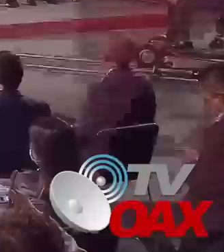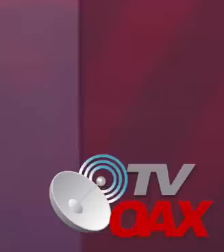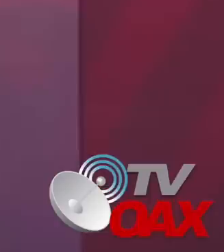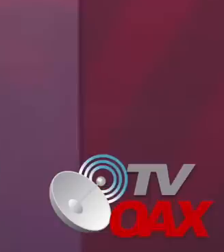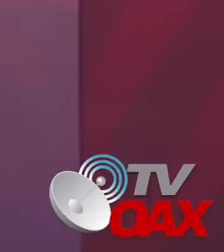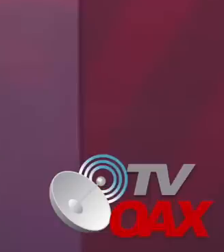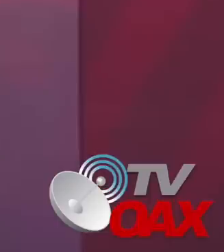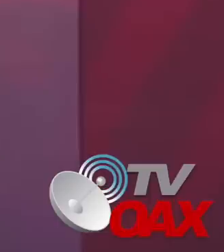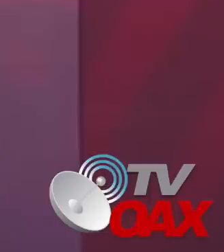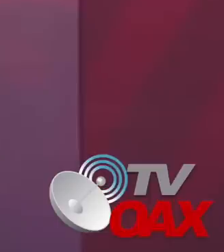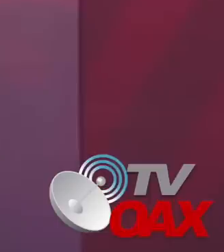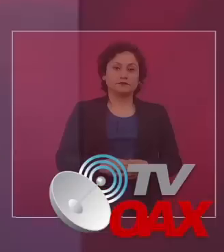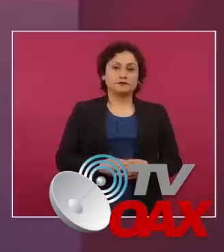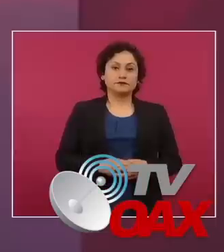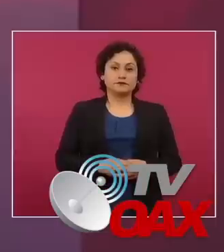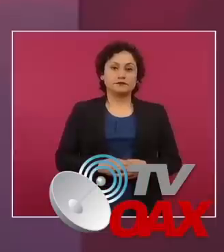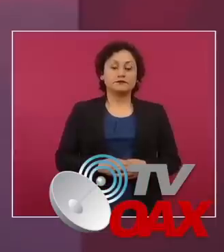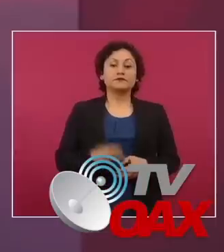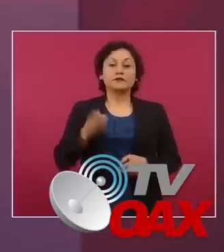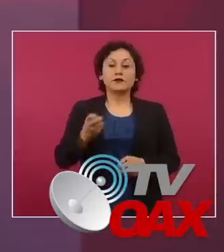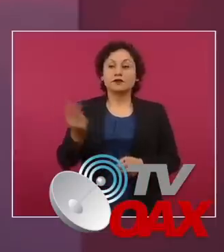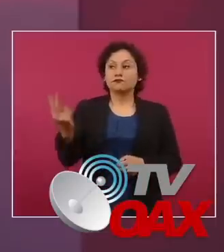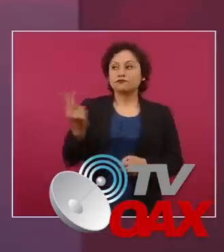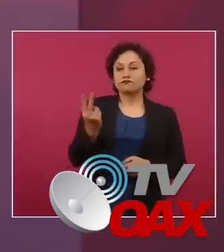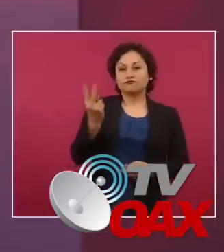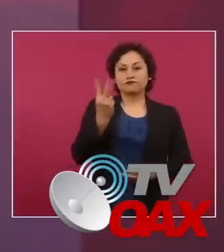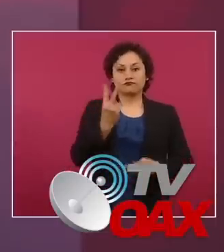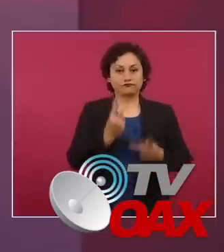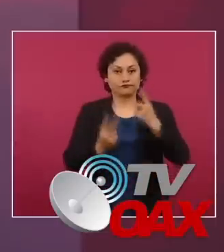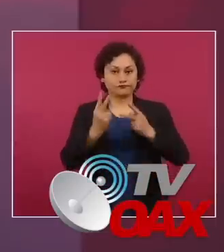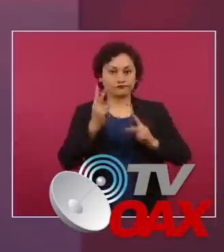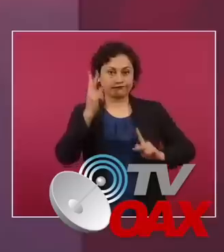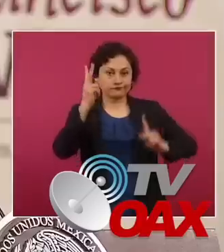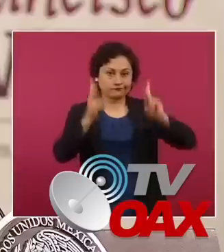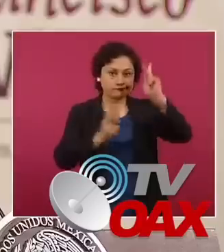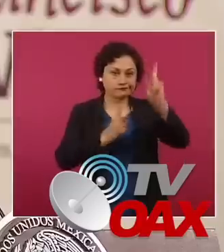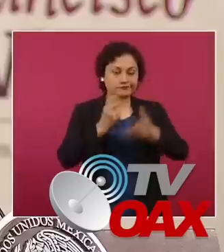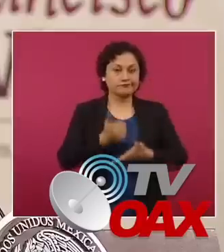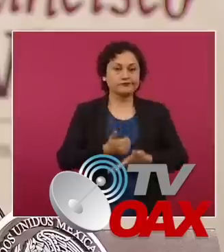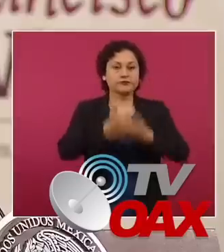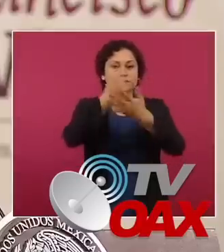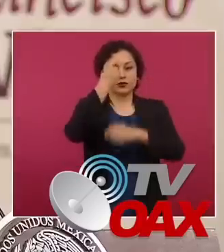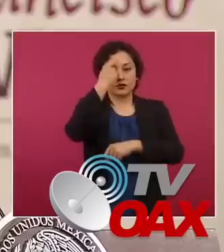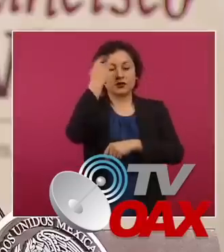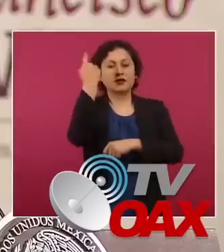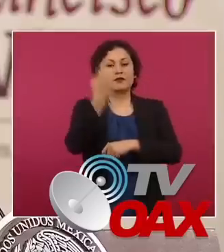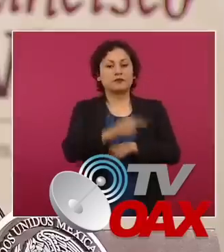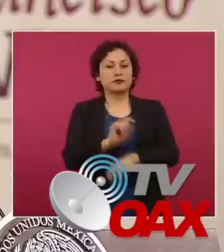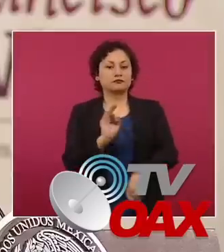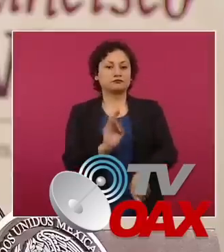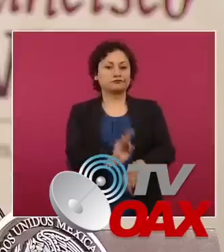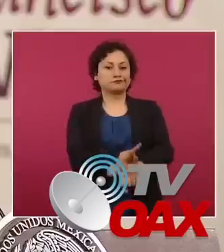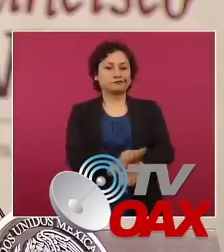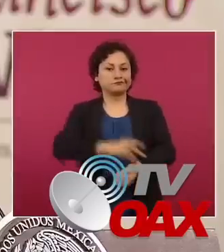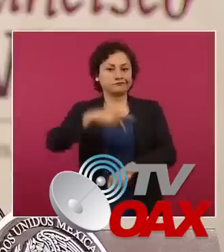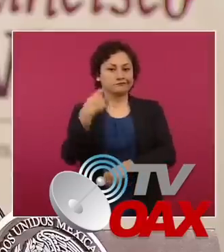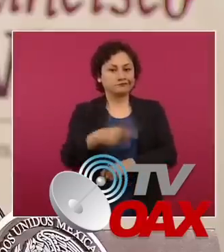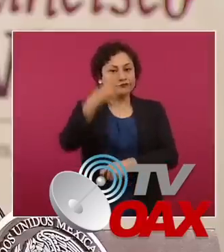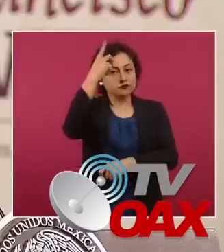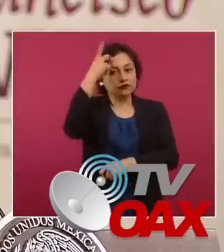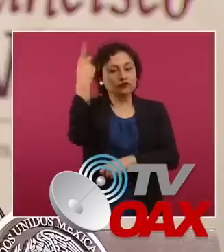que permitió profundizar nuestros vínculos en el sector de la protección del patrimonio cultural con nuevas iniciativas